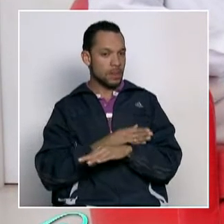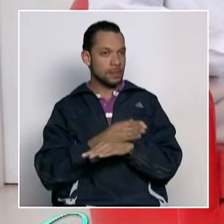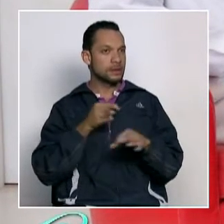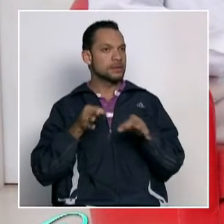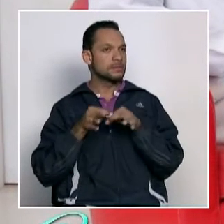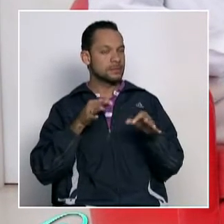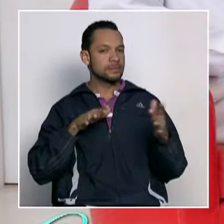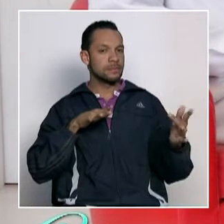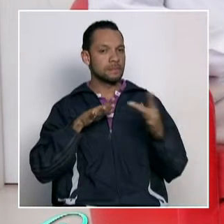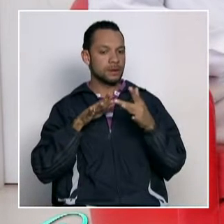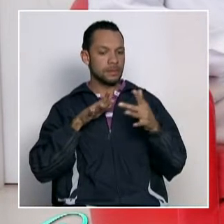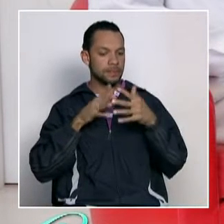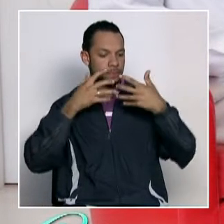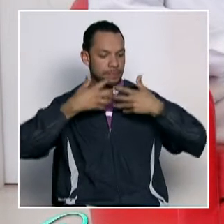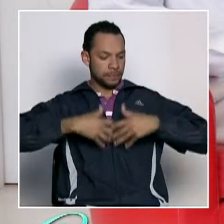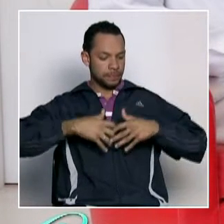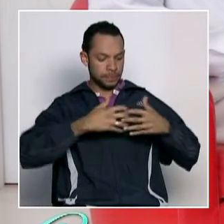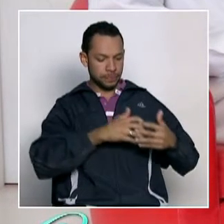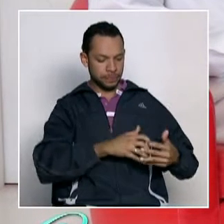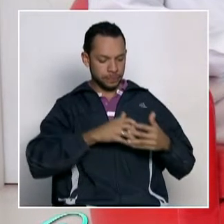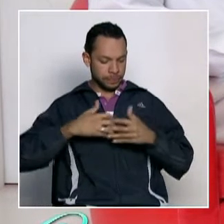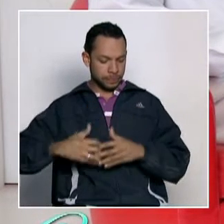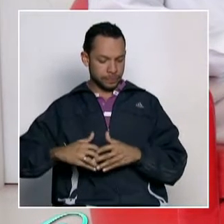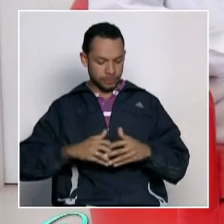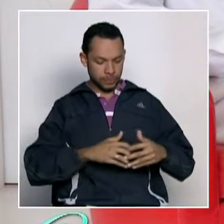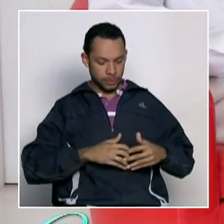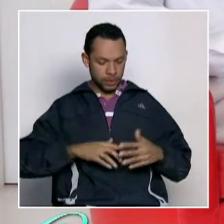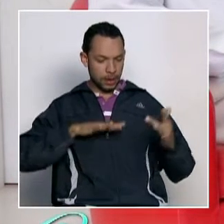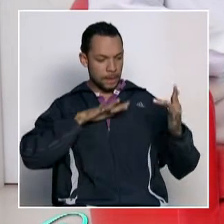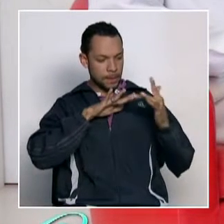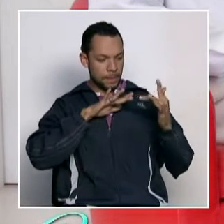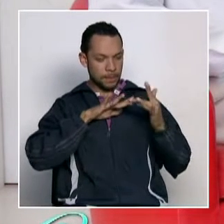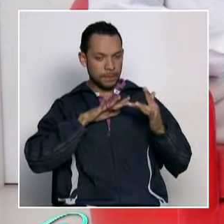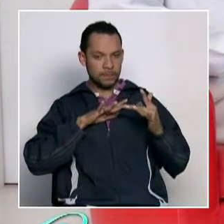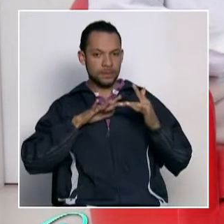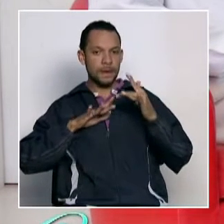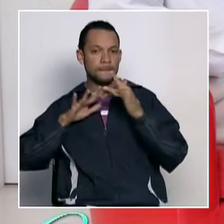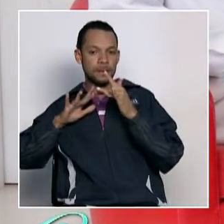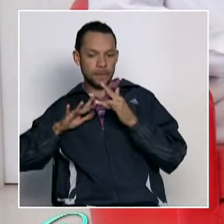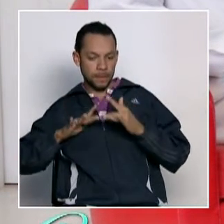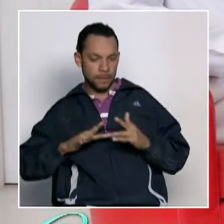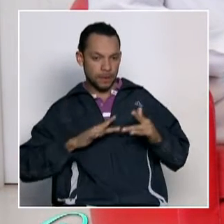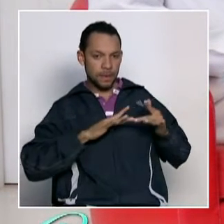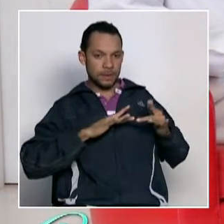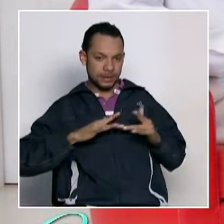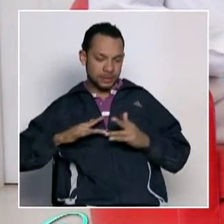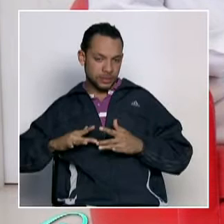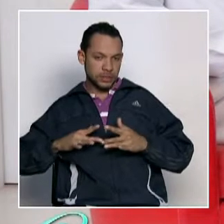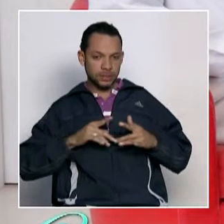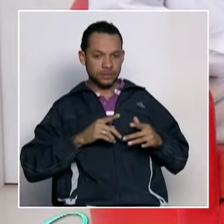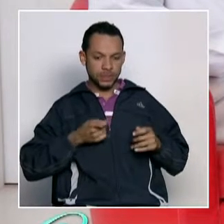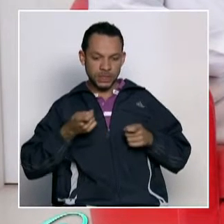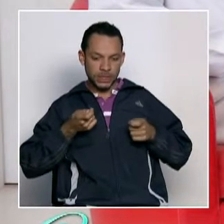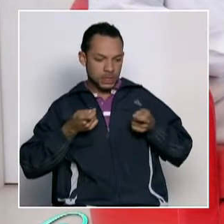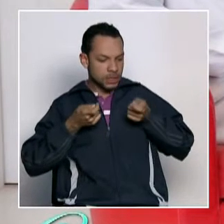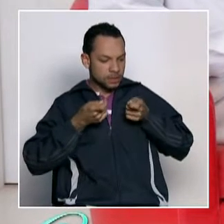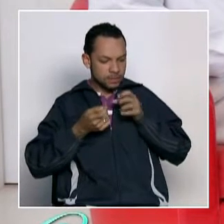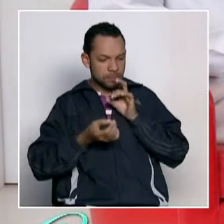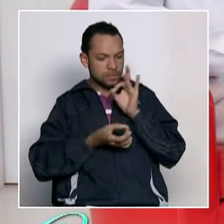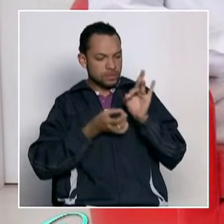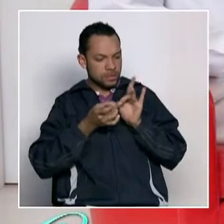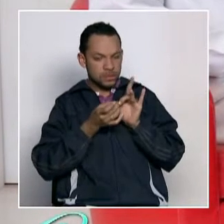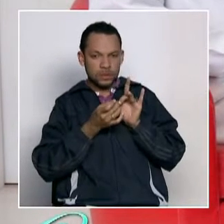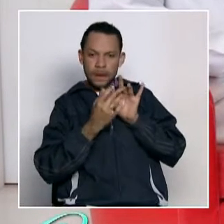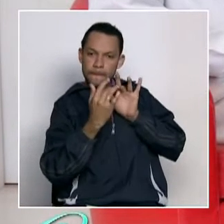esa relación directa que existe entre los dientes y algunos órganos, algunos tejidos, por la cercanía, por la postura, por